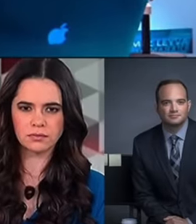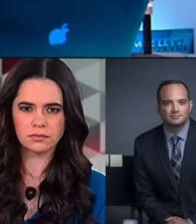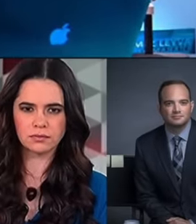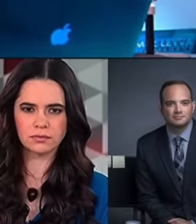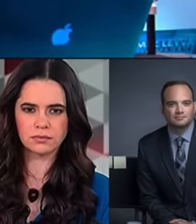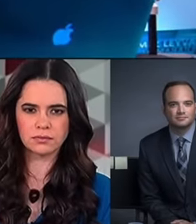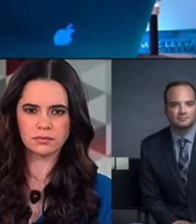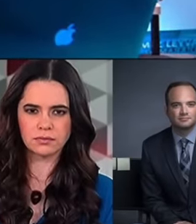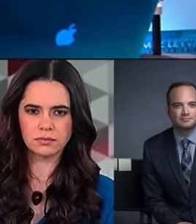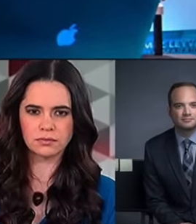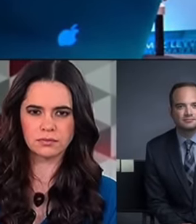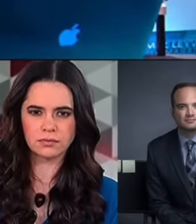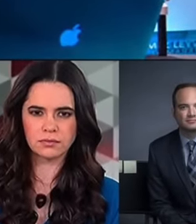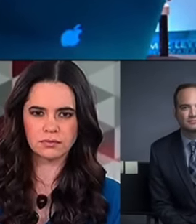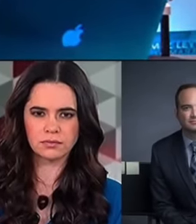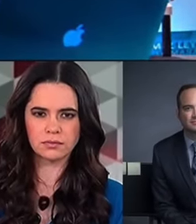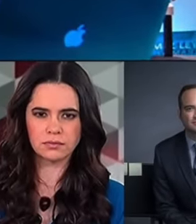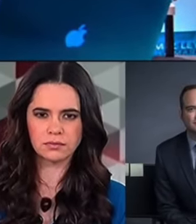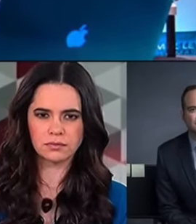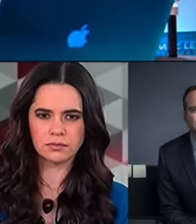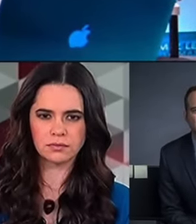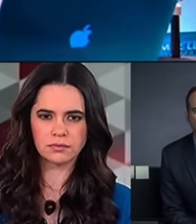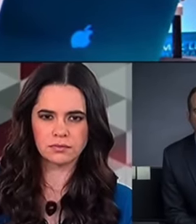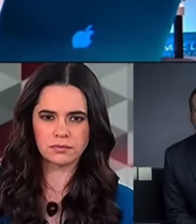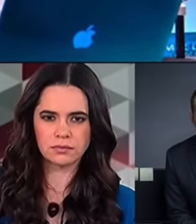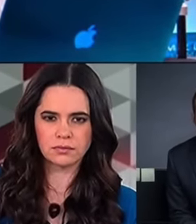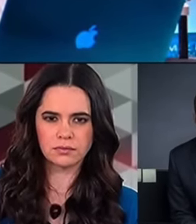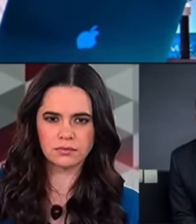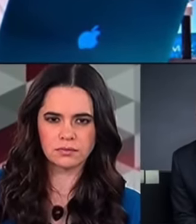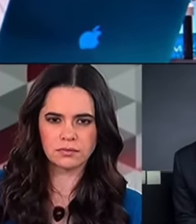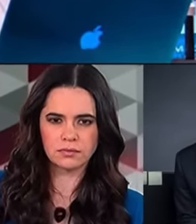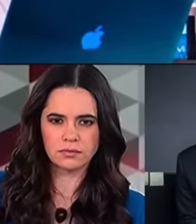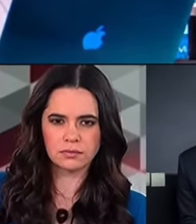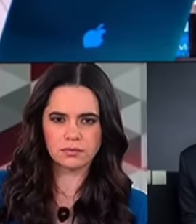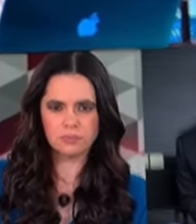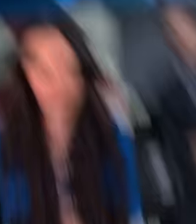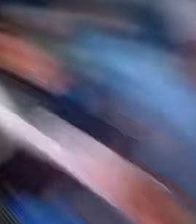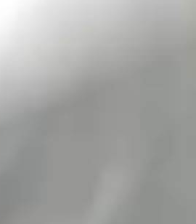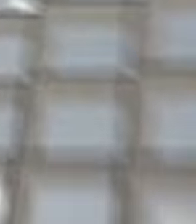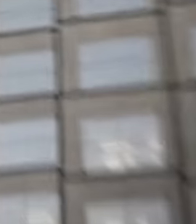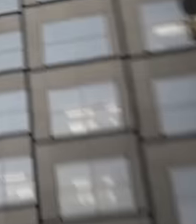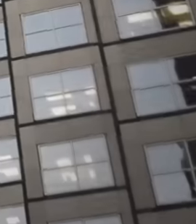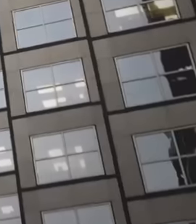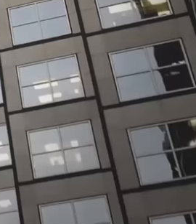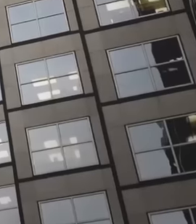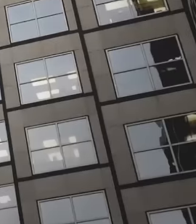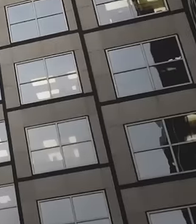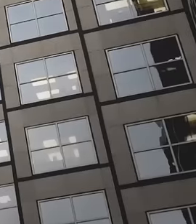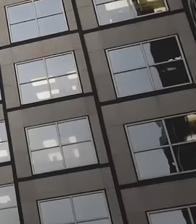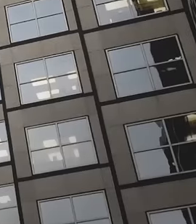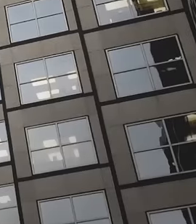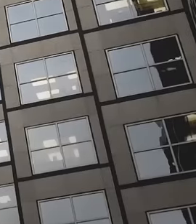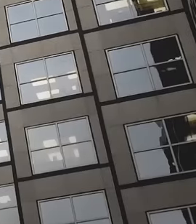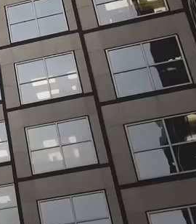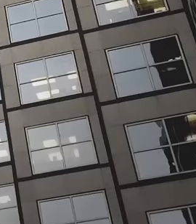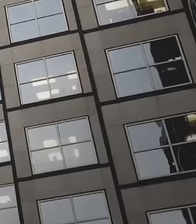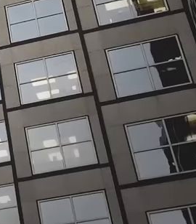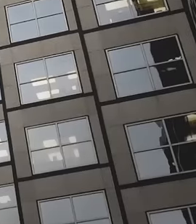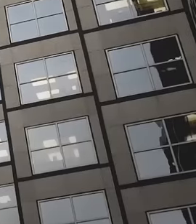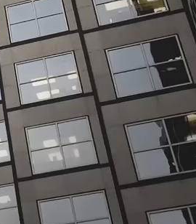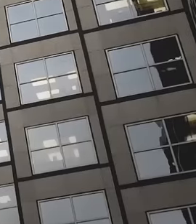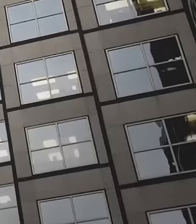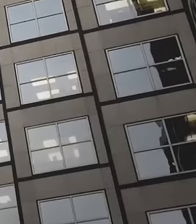México, sino también por medios internacionales, tal como sucedió con el destacado periodista de